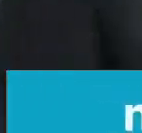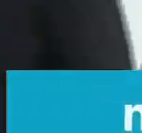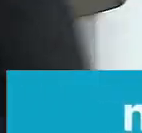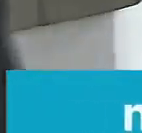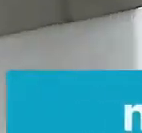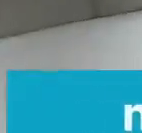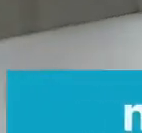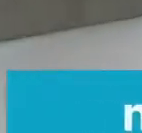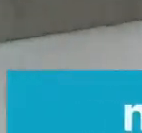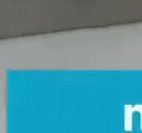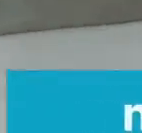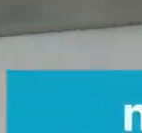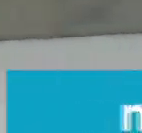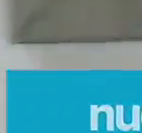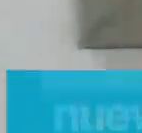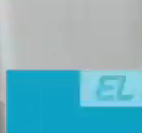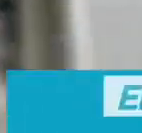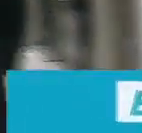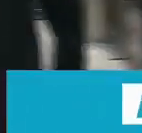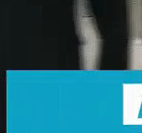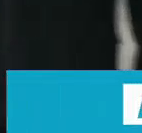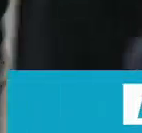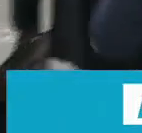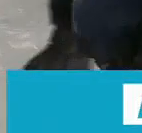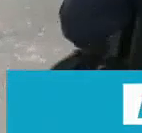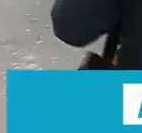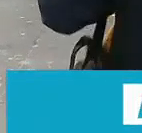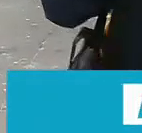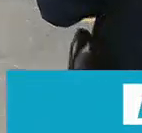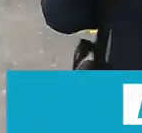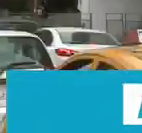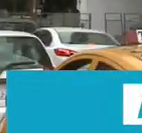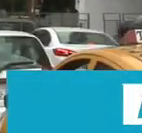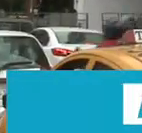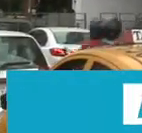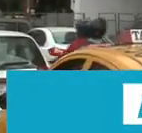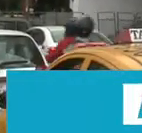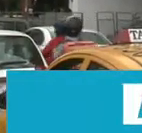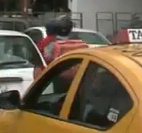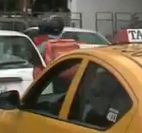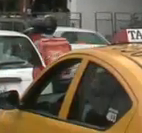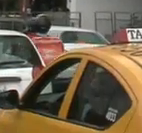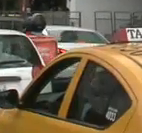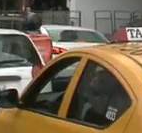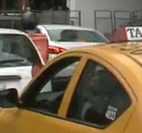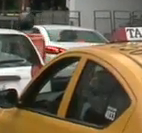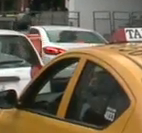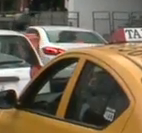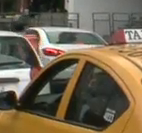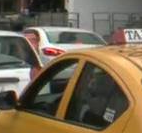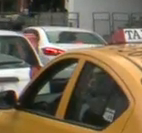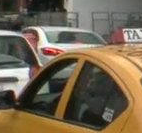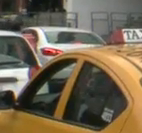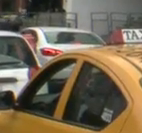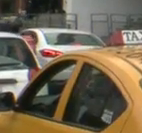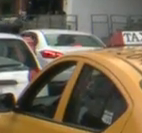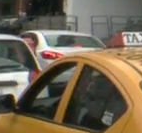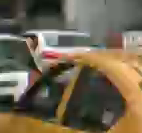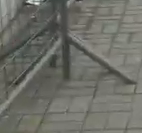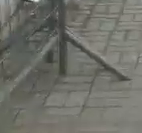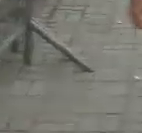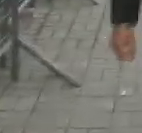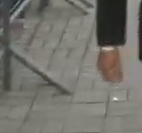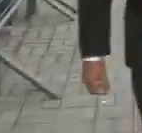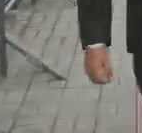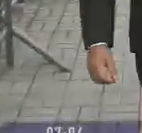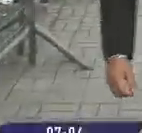Osvaldo Rivadeneira, exfuncionario judicial, que en el 2019 en declaración juramentada desde Colombia denunció la presión que